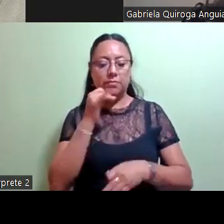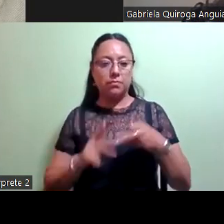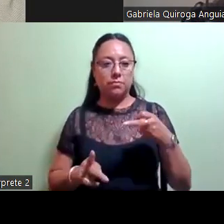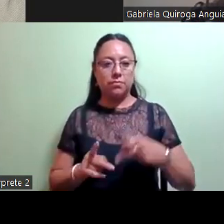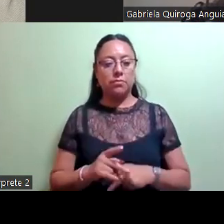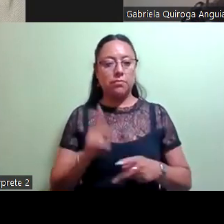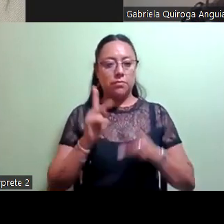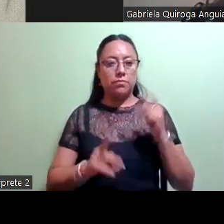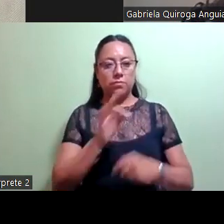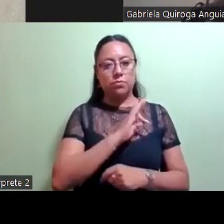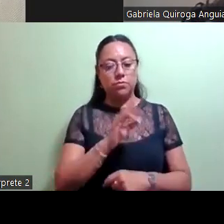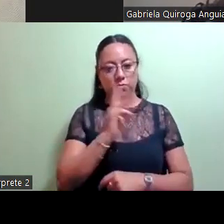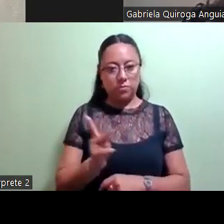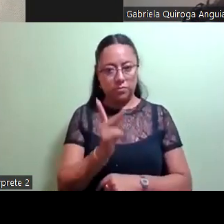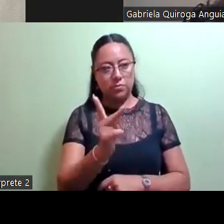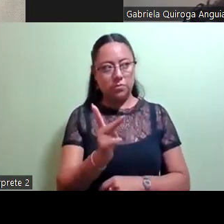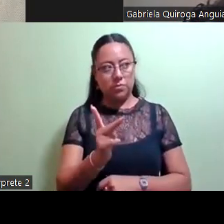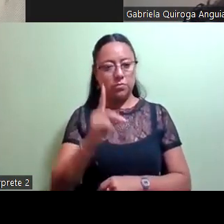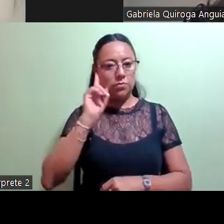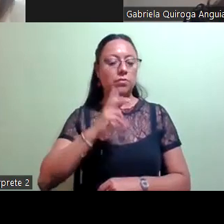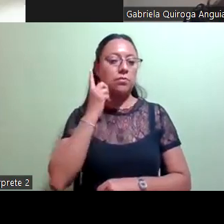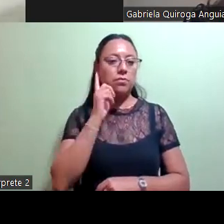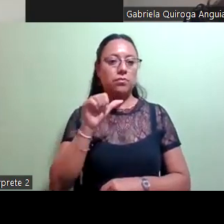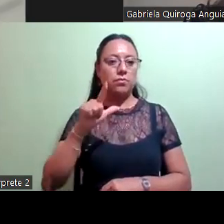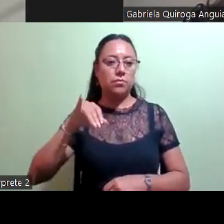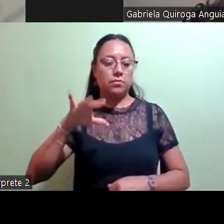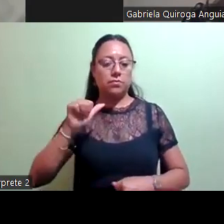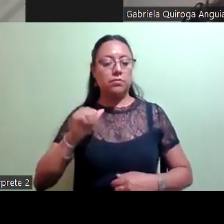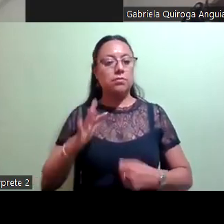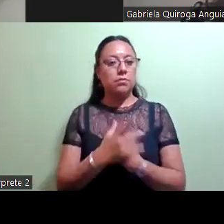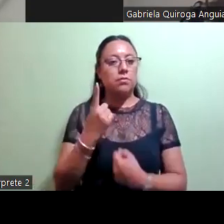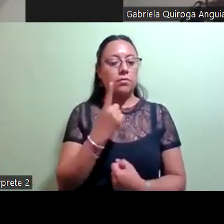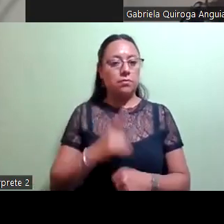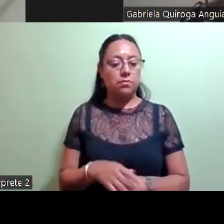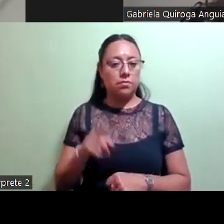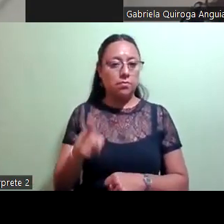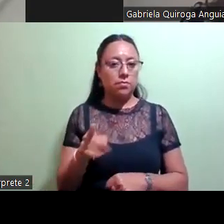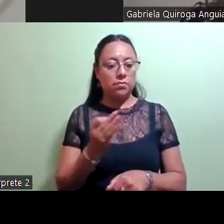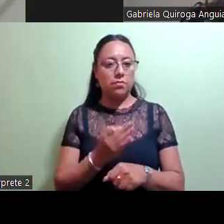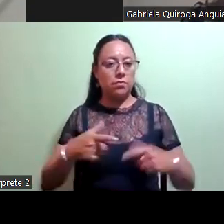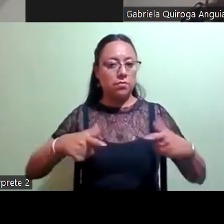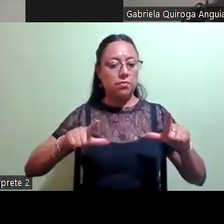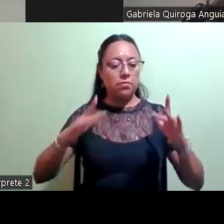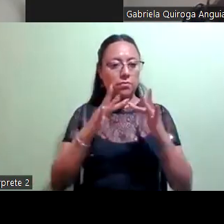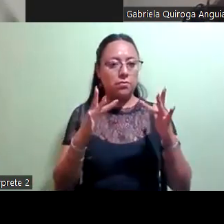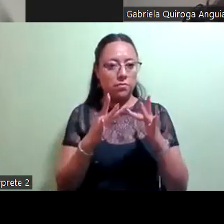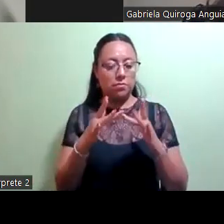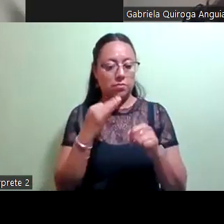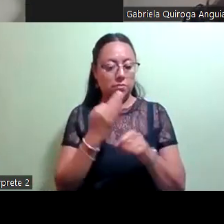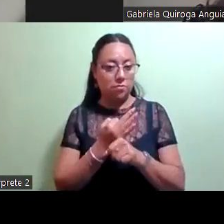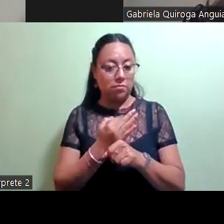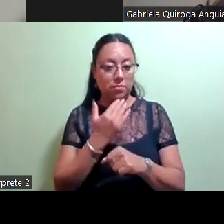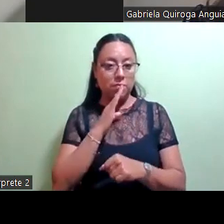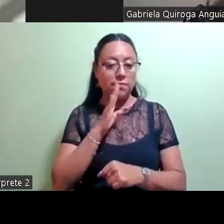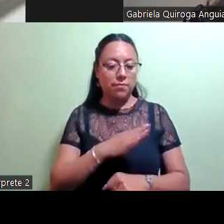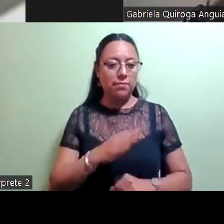preguntarle otra vez a la diputada Alicia si quisiera emitir su voto, toda vez que se encuentra en la plataforma, pero a lo mejor su conexión no está correcta, nada más